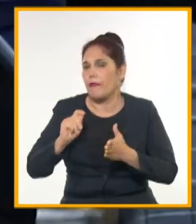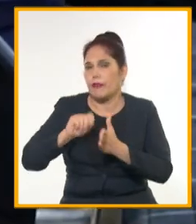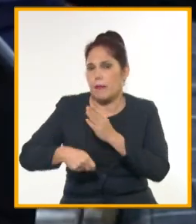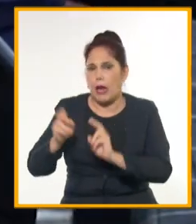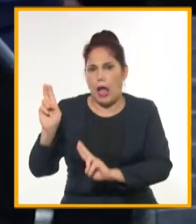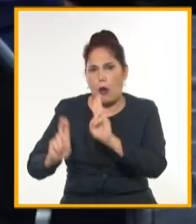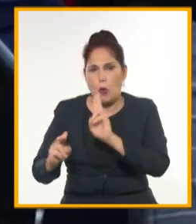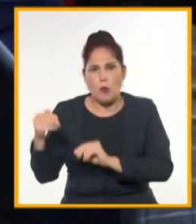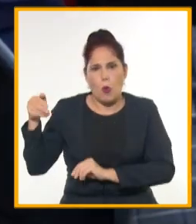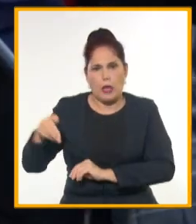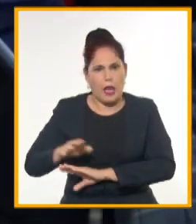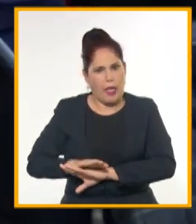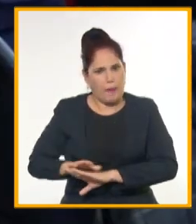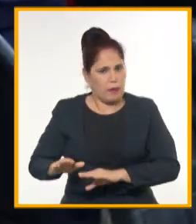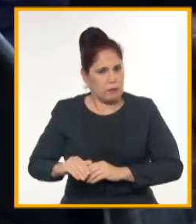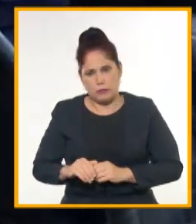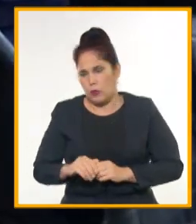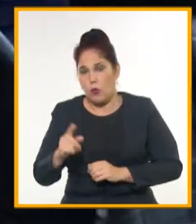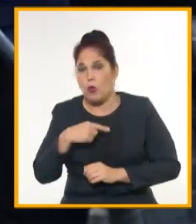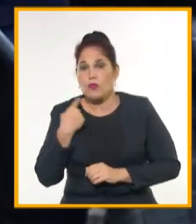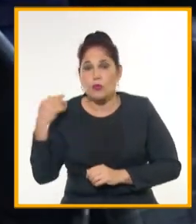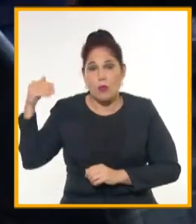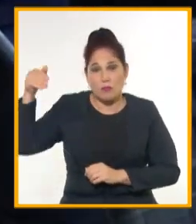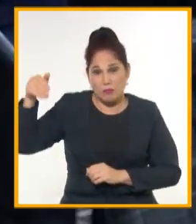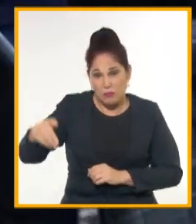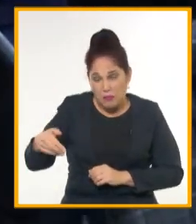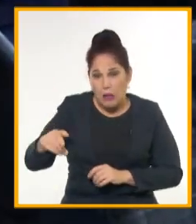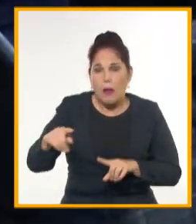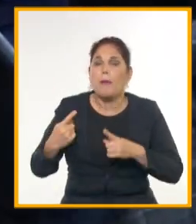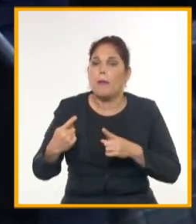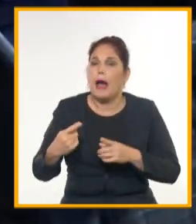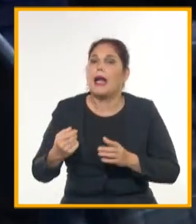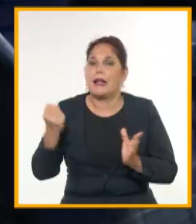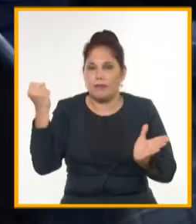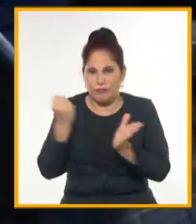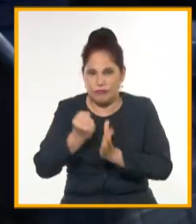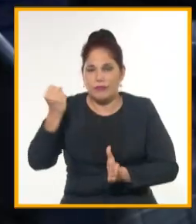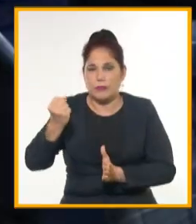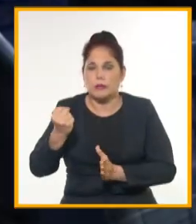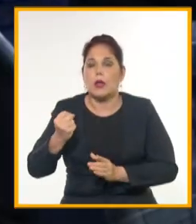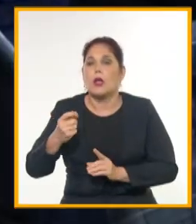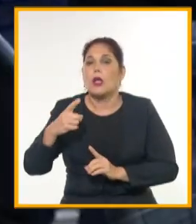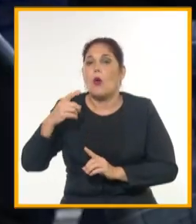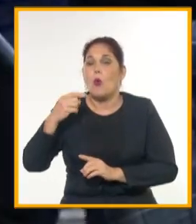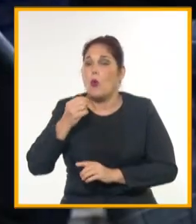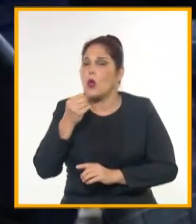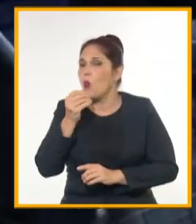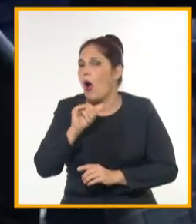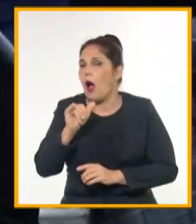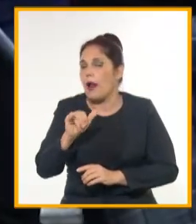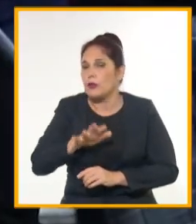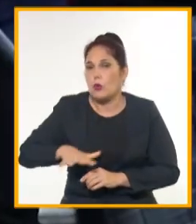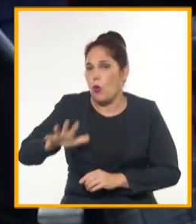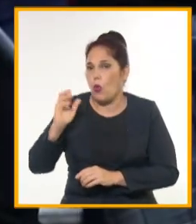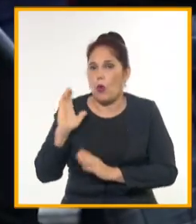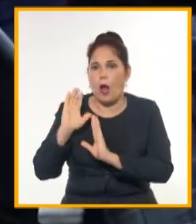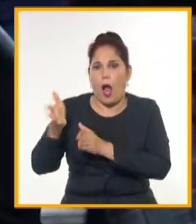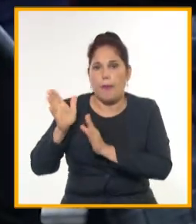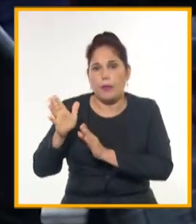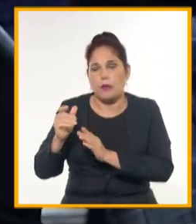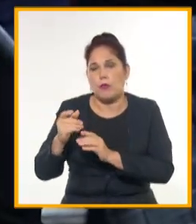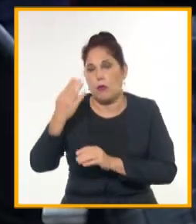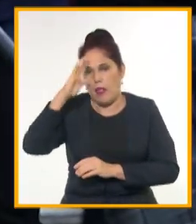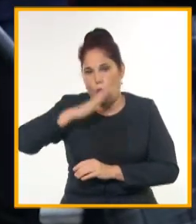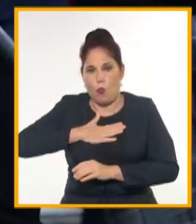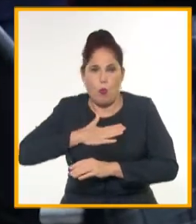acuerdo. Estamos aquí para sellar un destino común de la patria